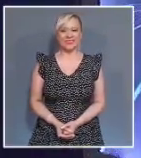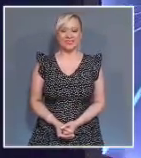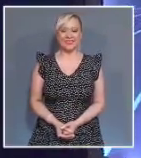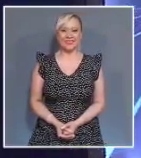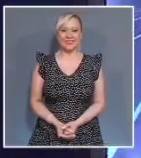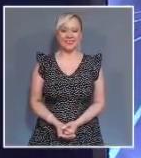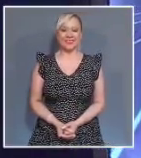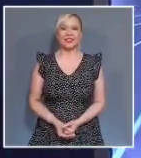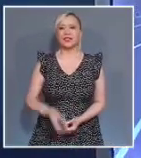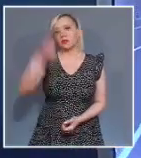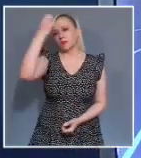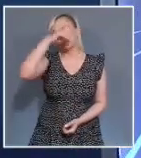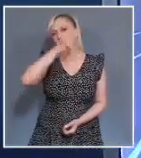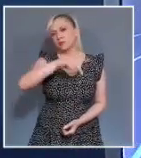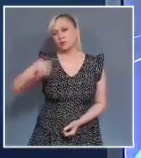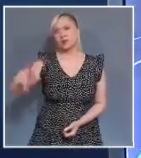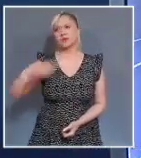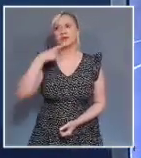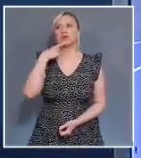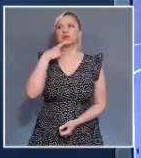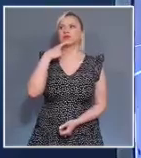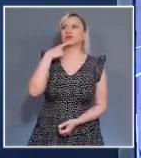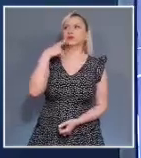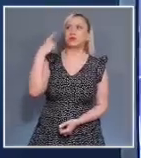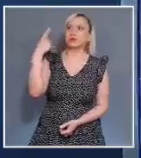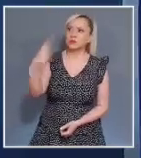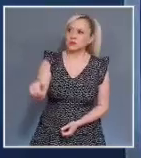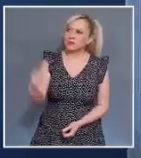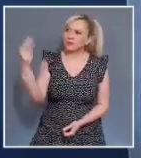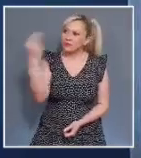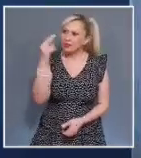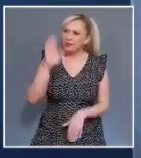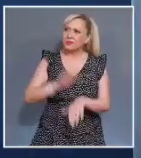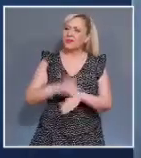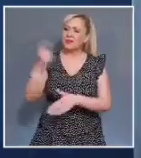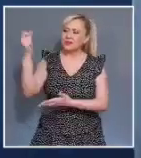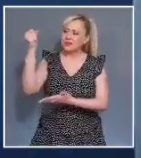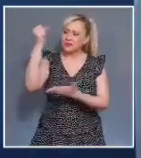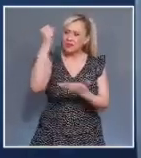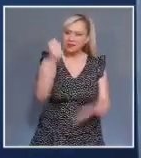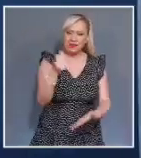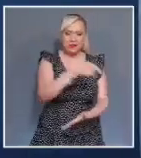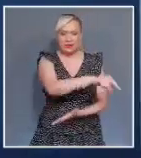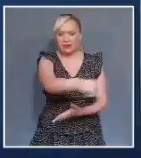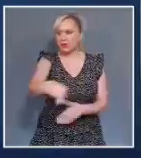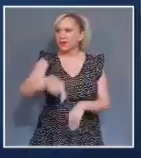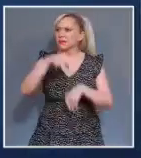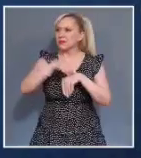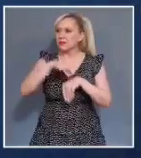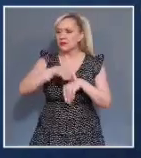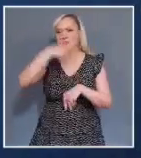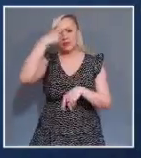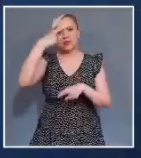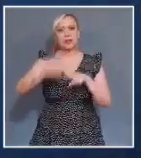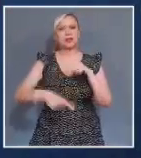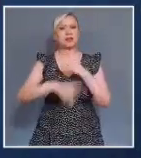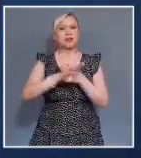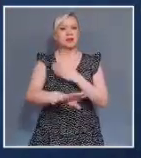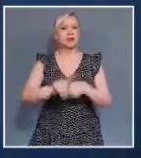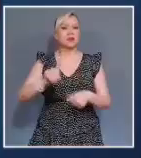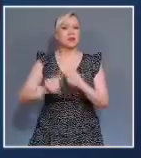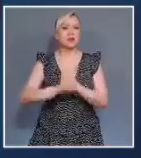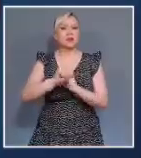Especialistas demandaron que se destinen mayores recursos presupuestales al sector salud para erradicar problemas como obesidad y